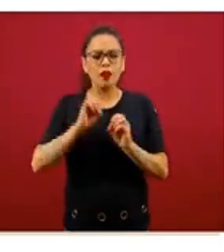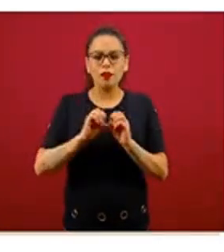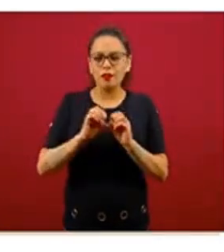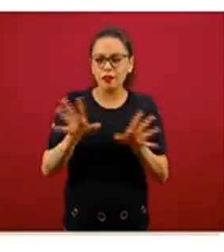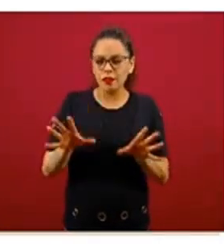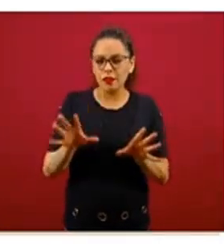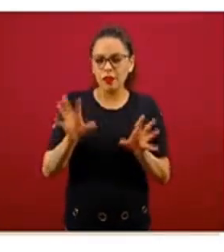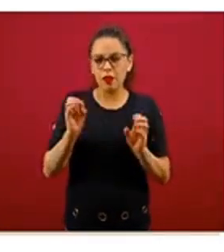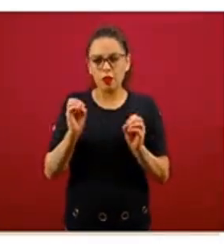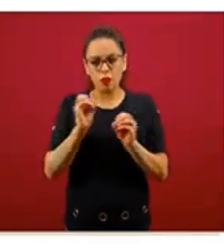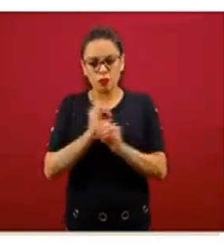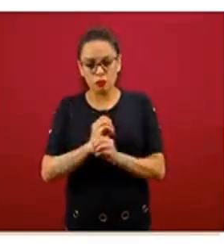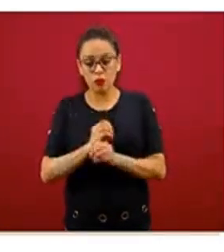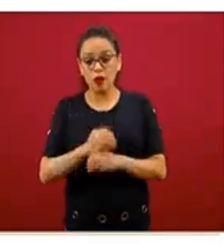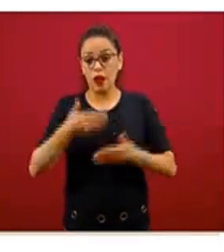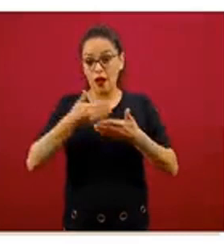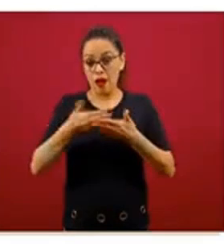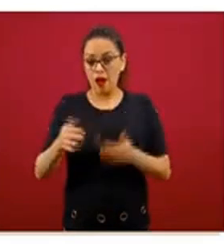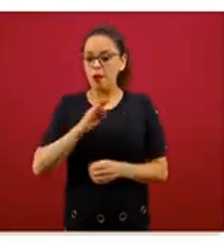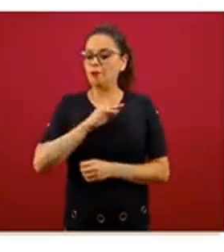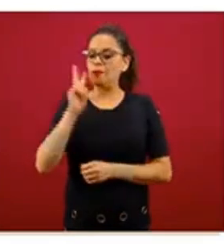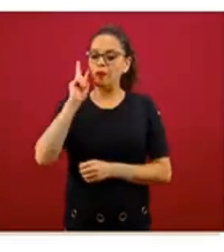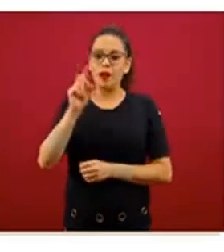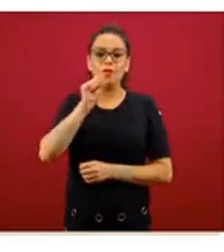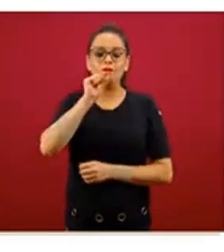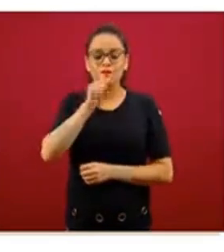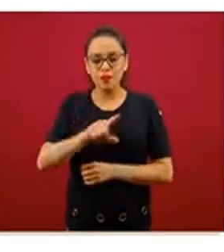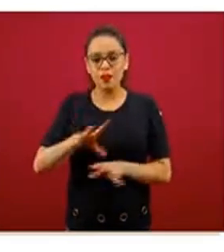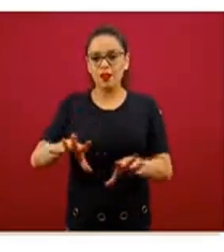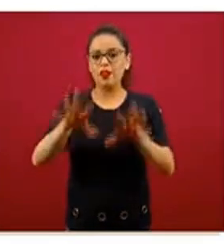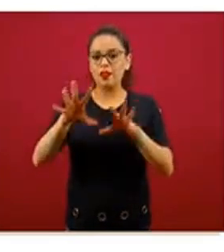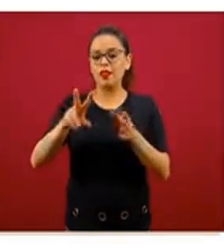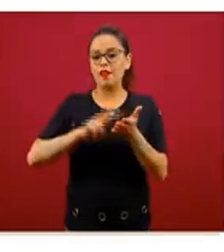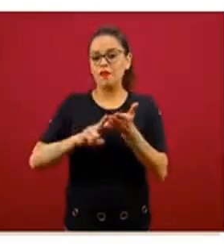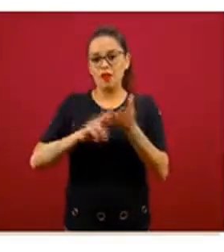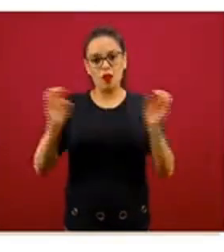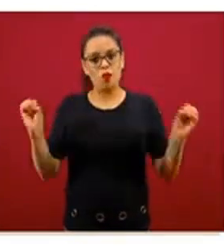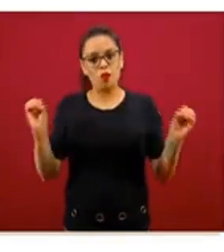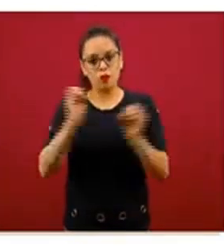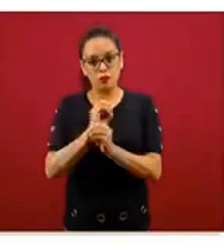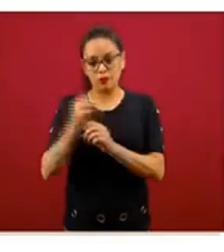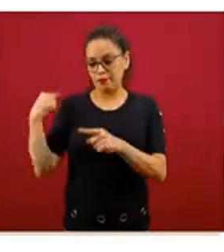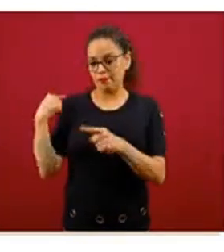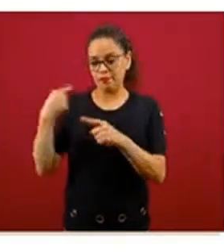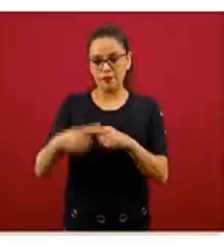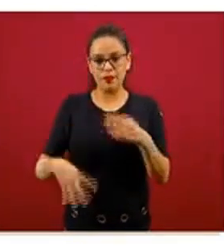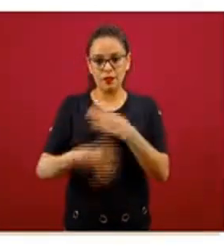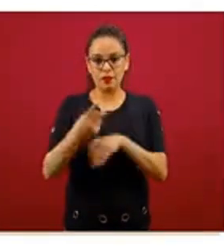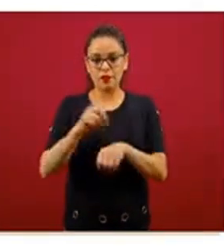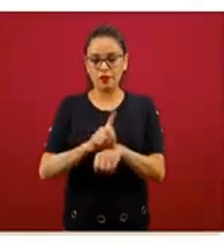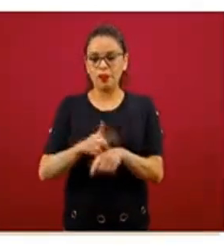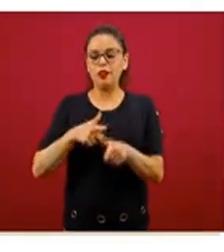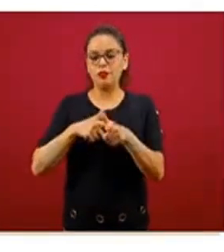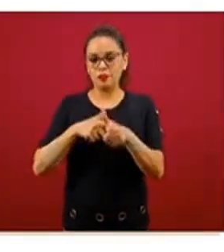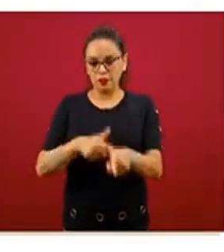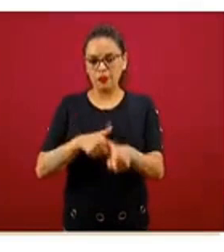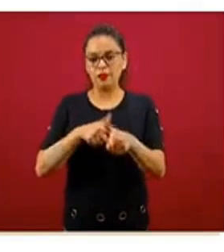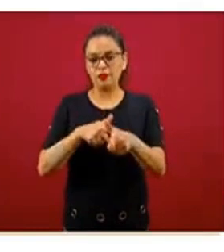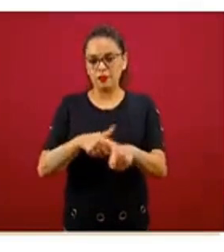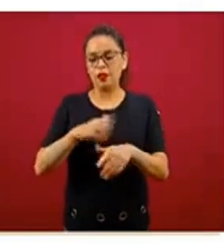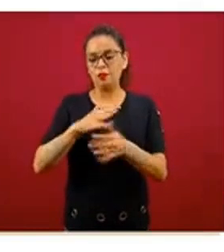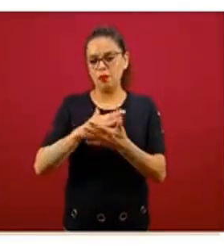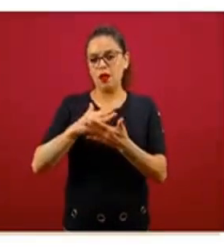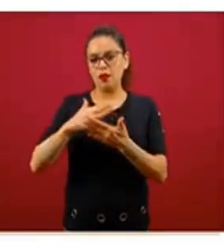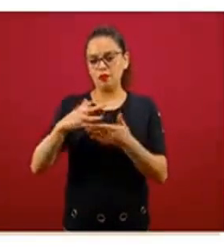uno más oscuro, ahora también tienen un verde más oscuro, lo cual nos habla que en los 14 días ha continuado el incremento de casos y por lo tanto ahora